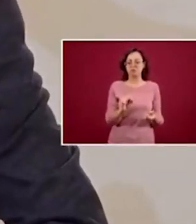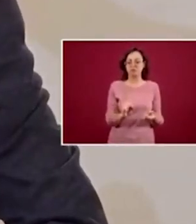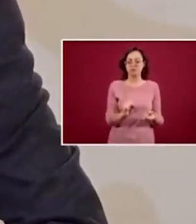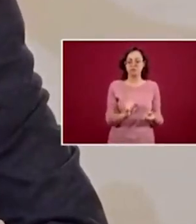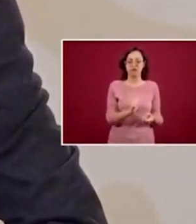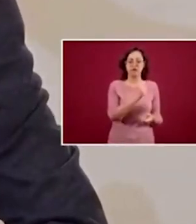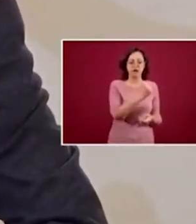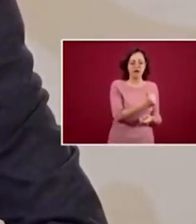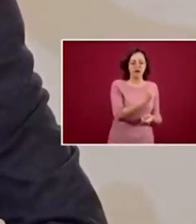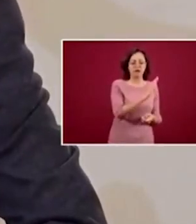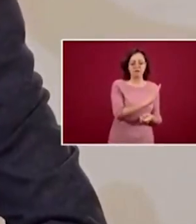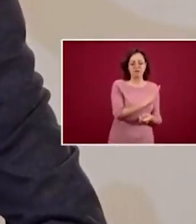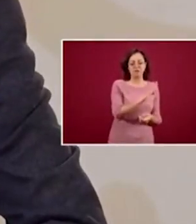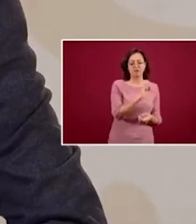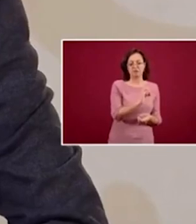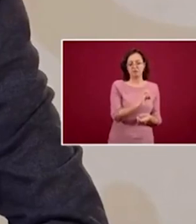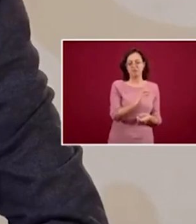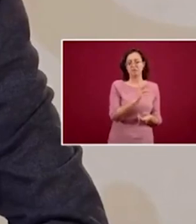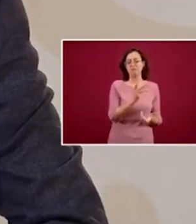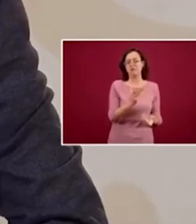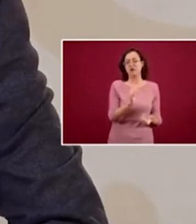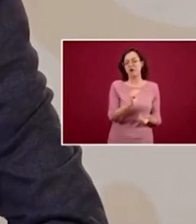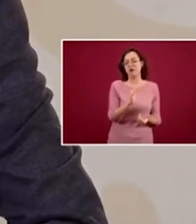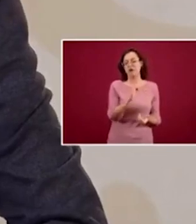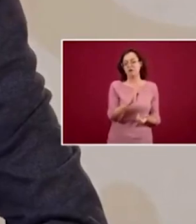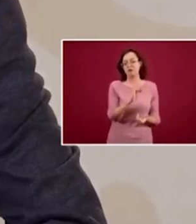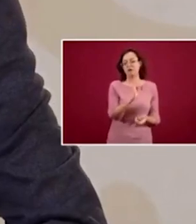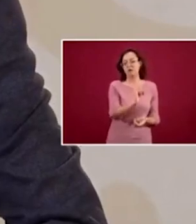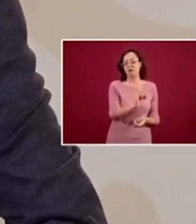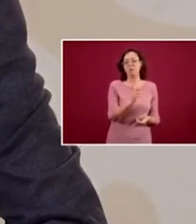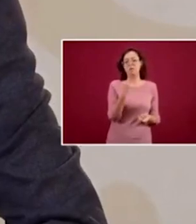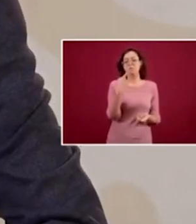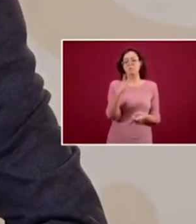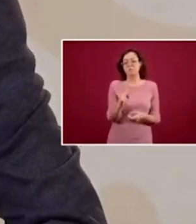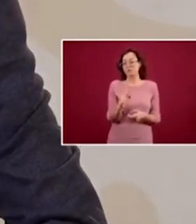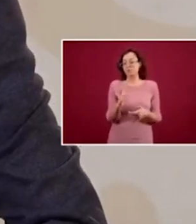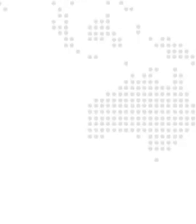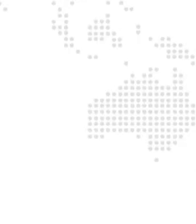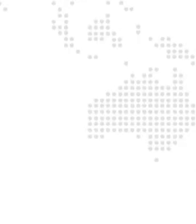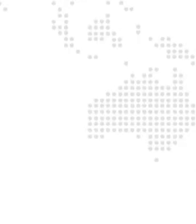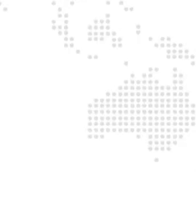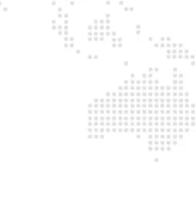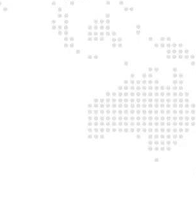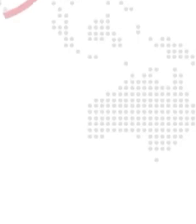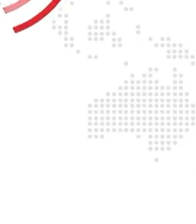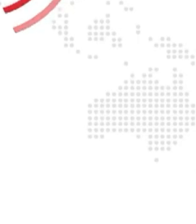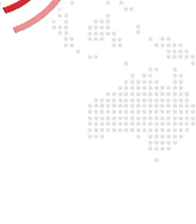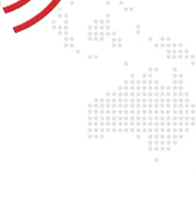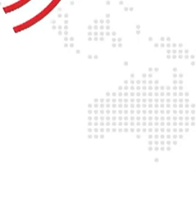debido a que muchas personas necesitan de transfusiones sanguíneas para seguir con sus tratamientos.